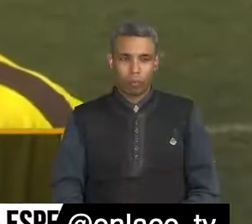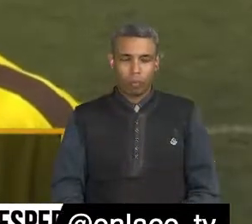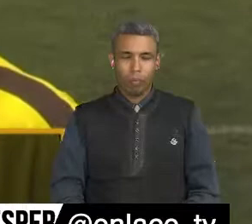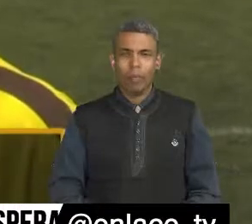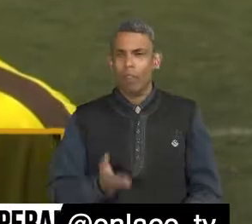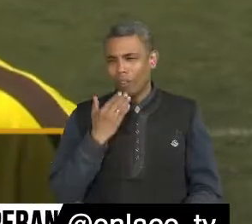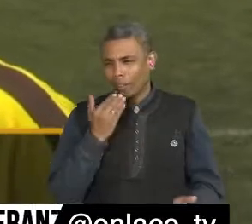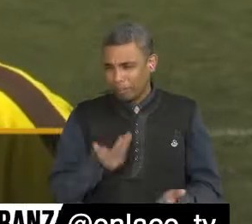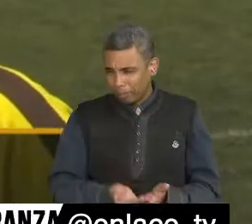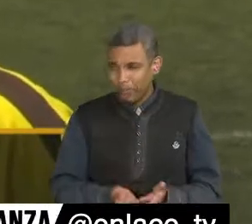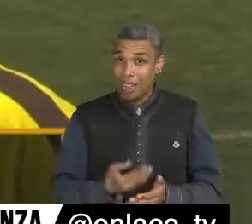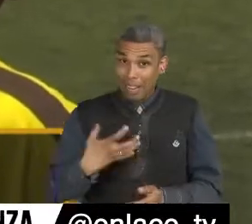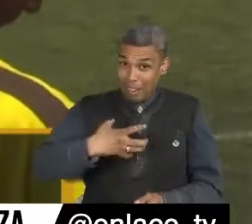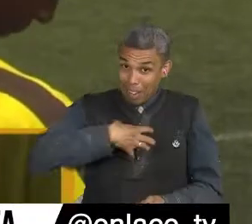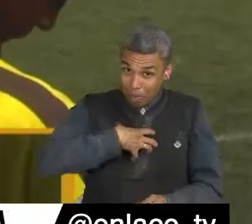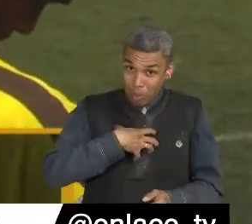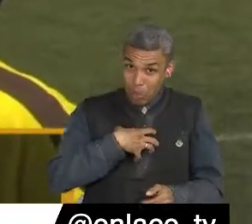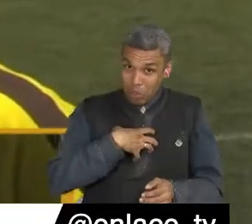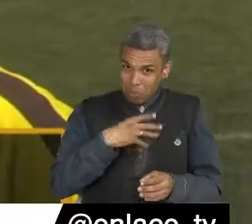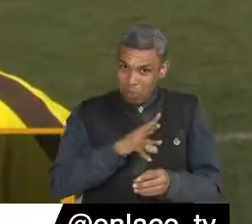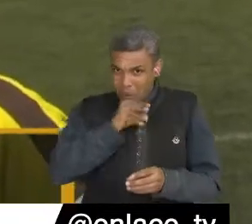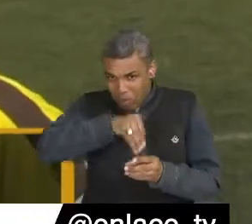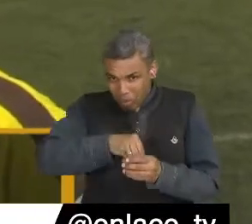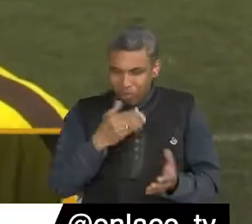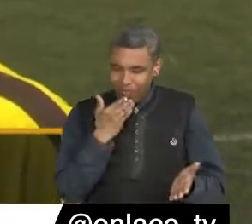este relámpago, por este partido, por sacar